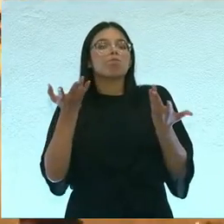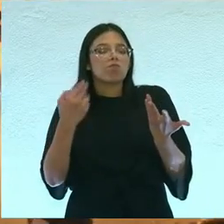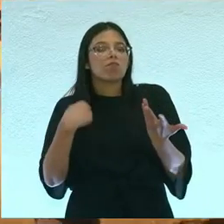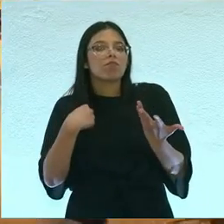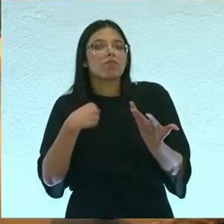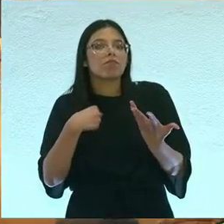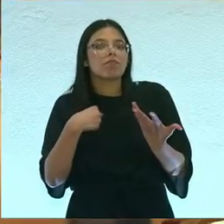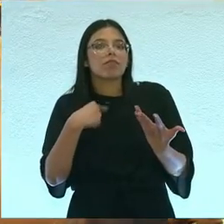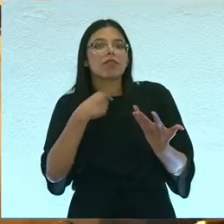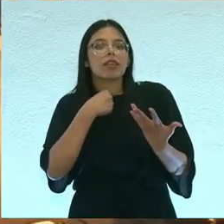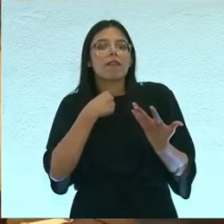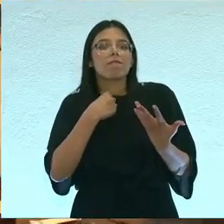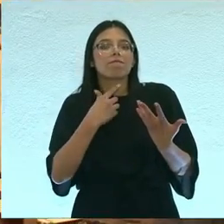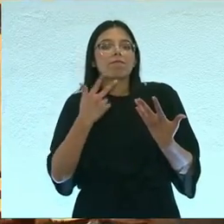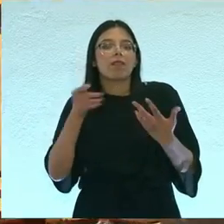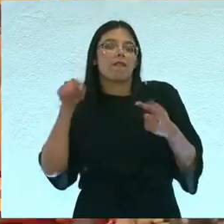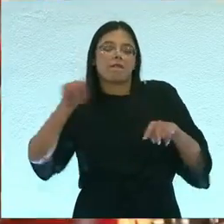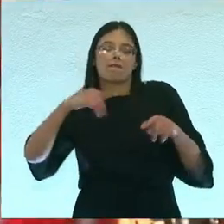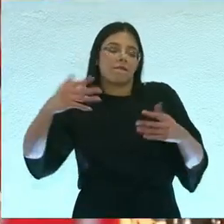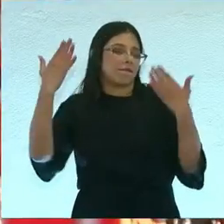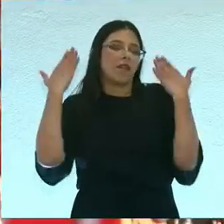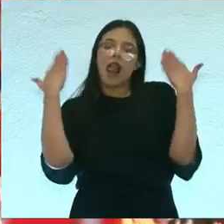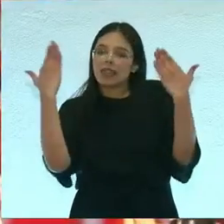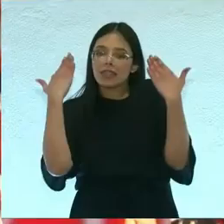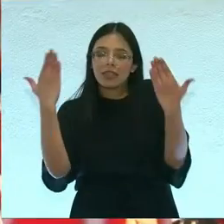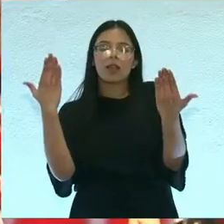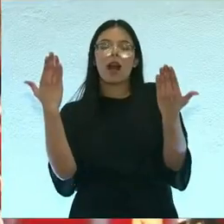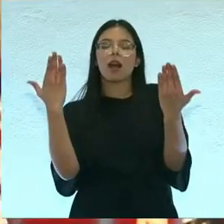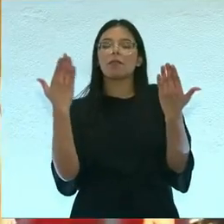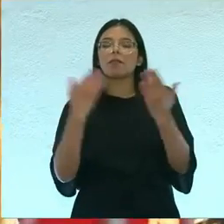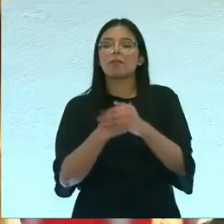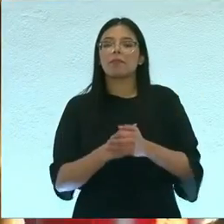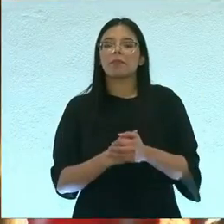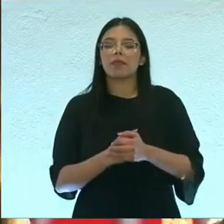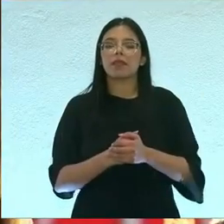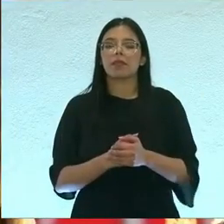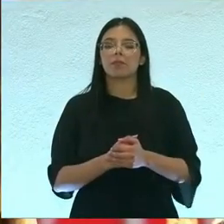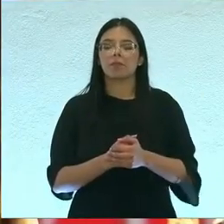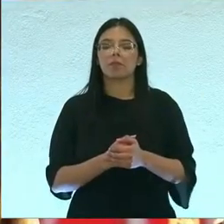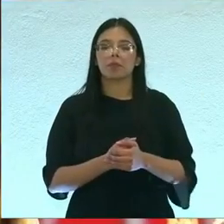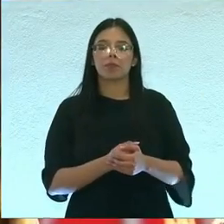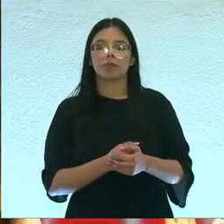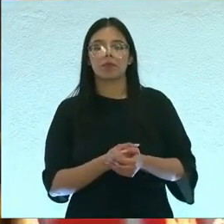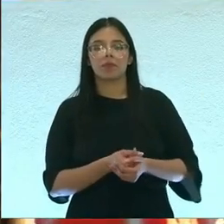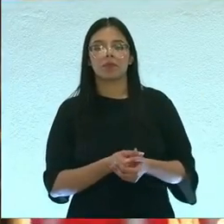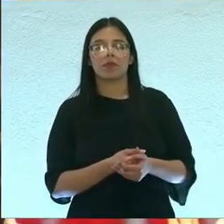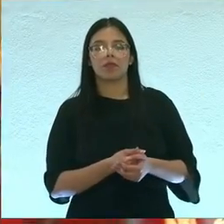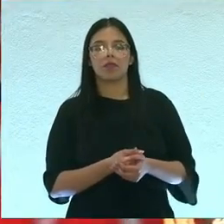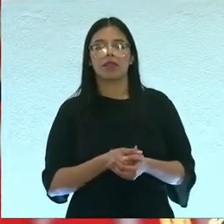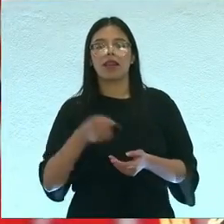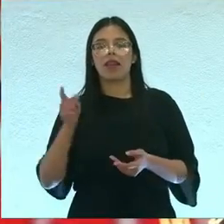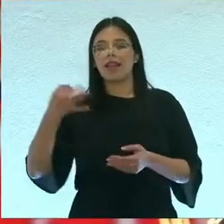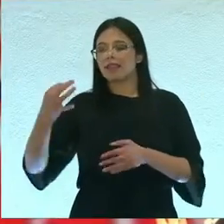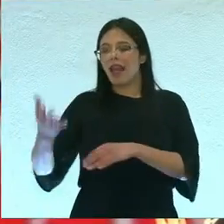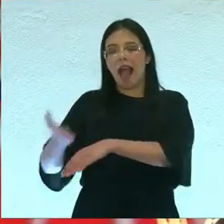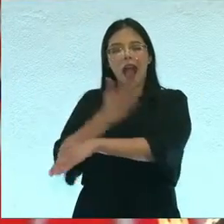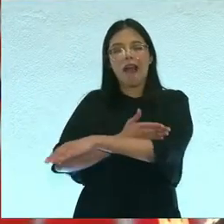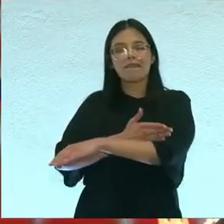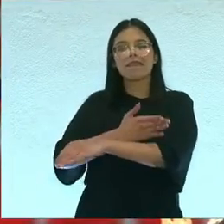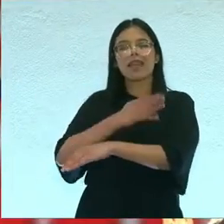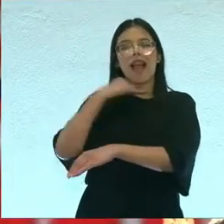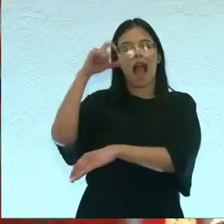primero felicitarlos recién cuando Raúl contaba Qué